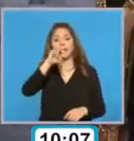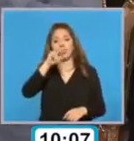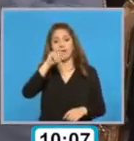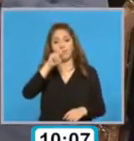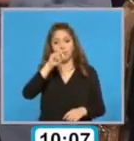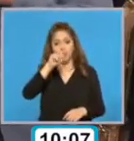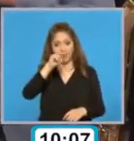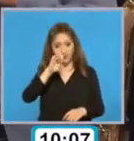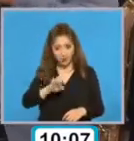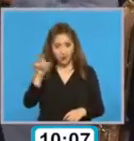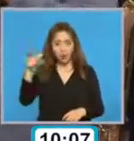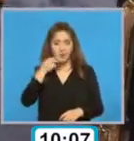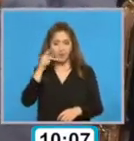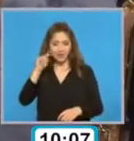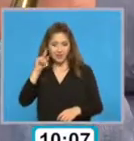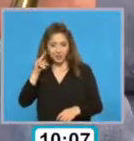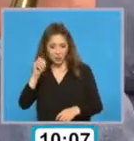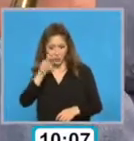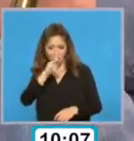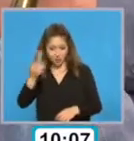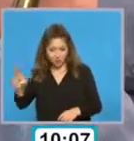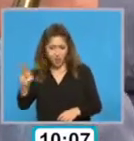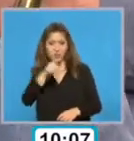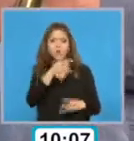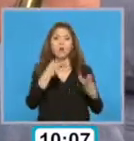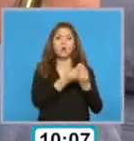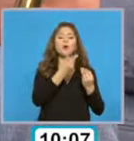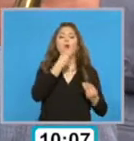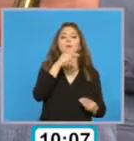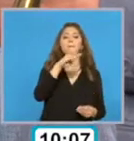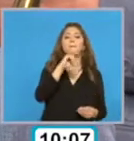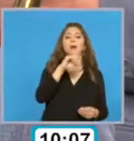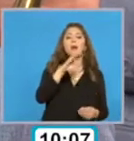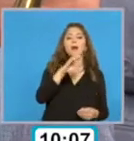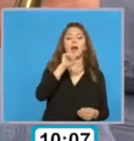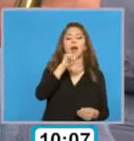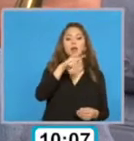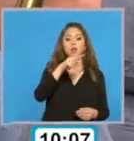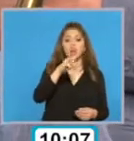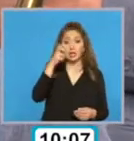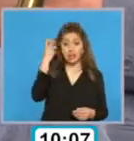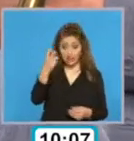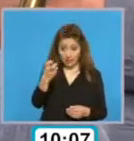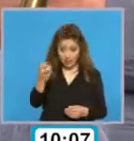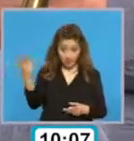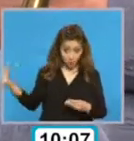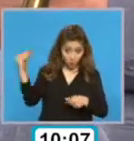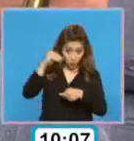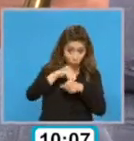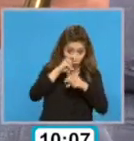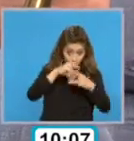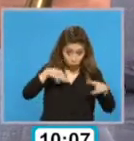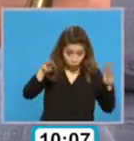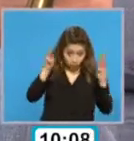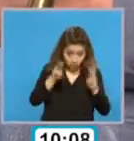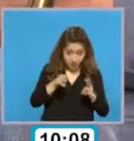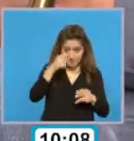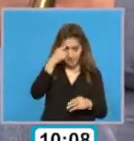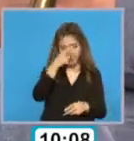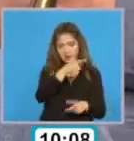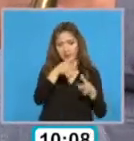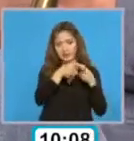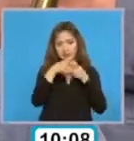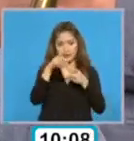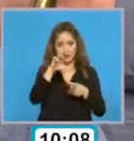Rico y el arreglo nos los hizo el que hace los arreglos para Marc Anthony y todas esas grandes estrellas. Ese arreglo nos los hizo especialmente para este